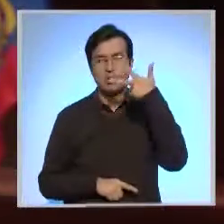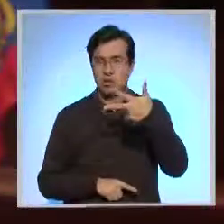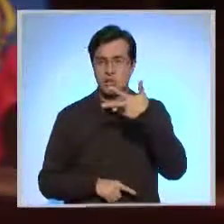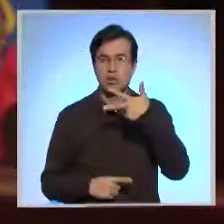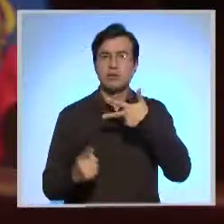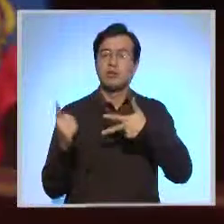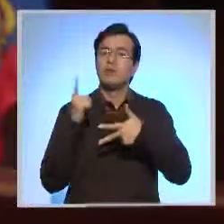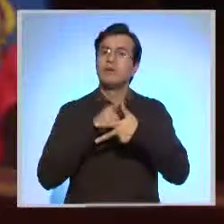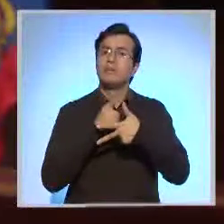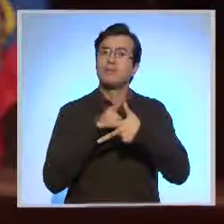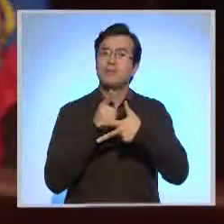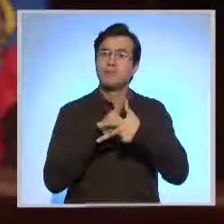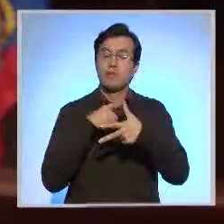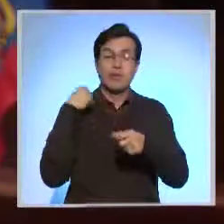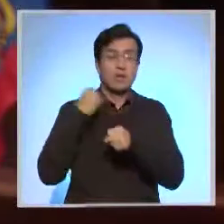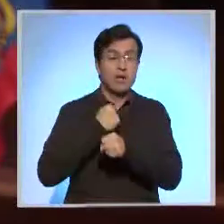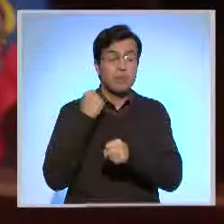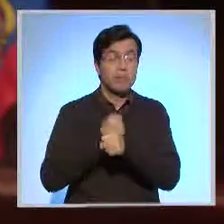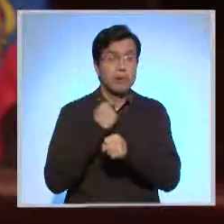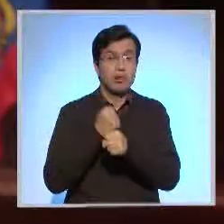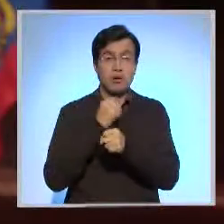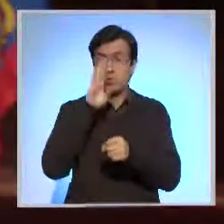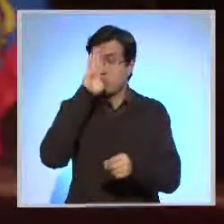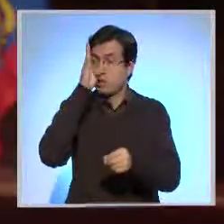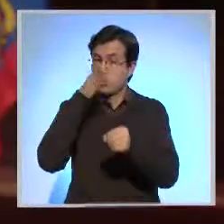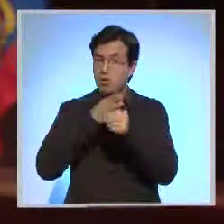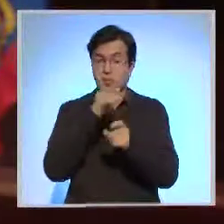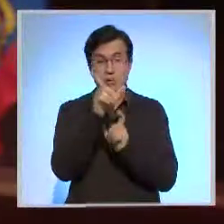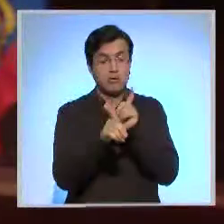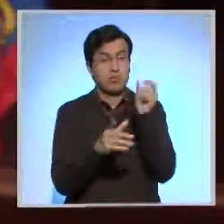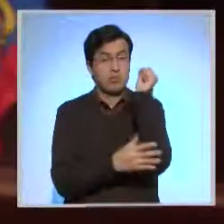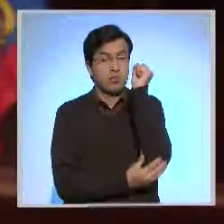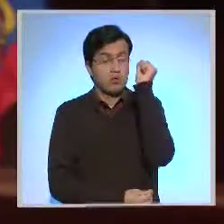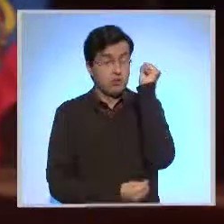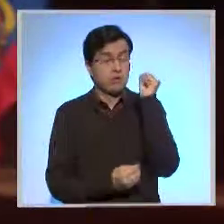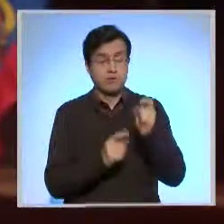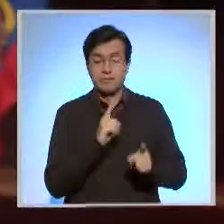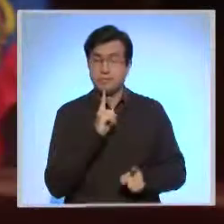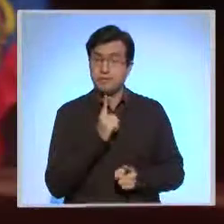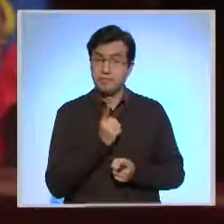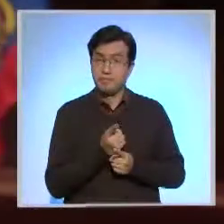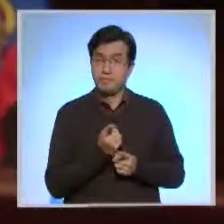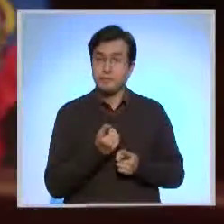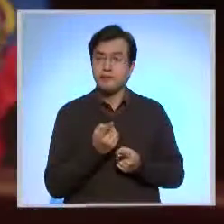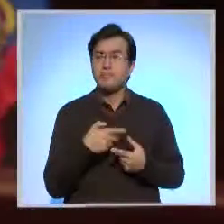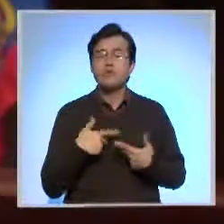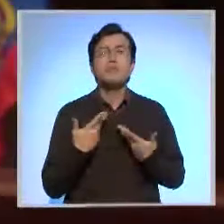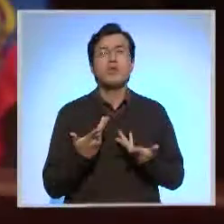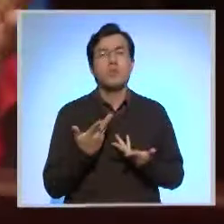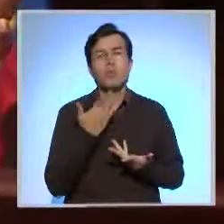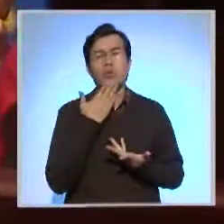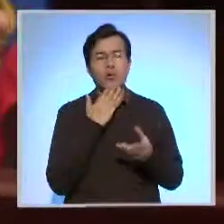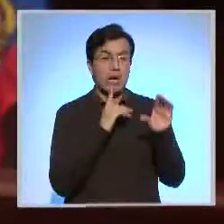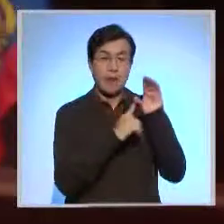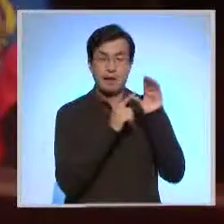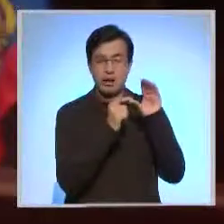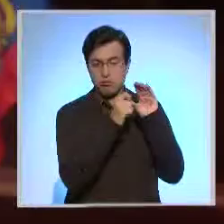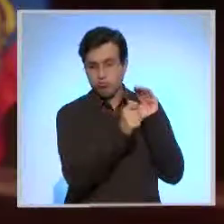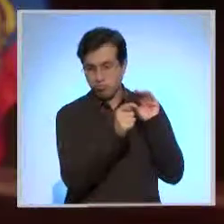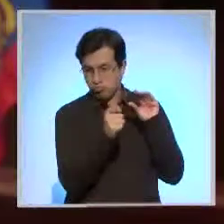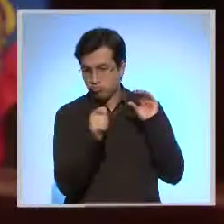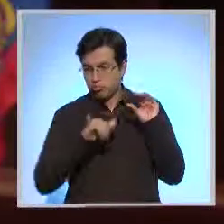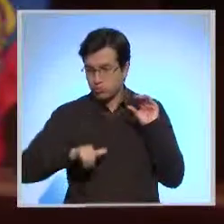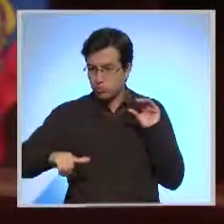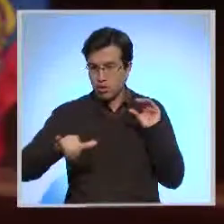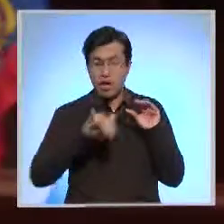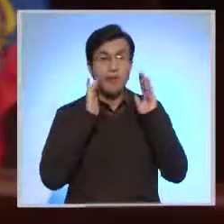la una trabajar justamente por los más pobres de esta opción que nosotros tenemos a través de la redistribución de la riqueza de verdad